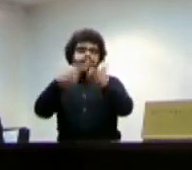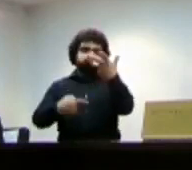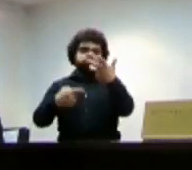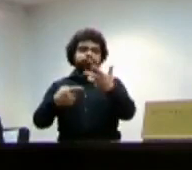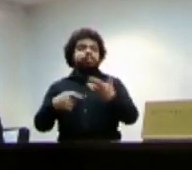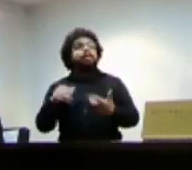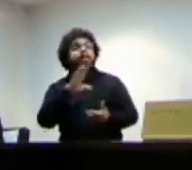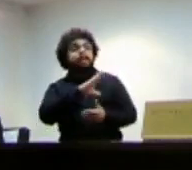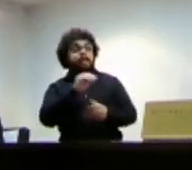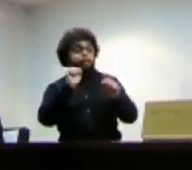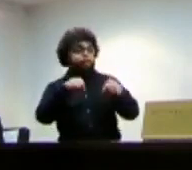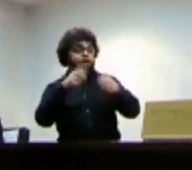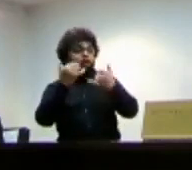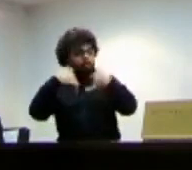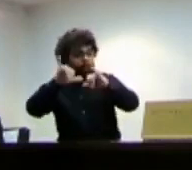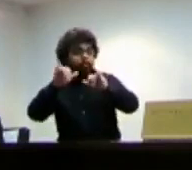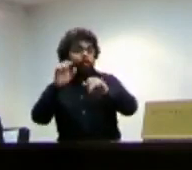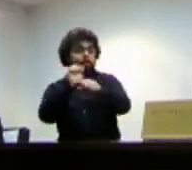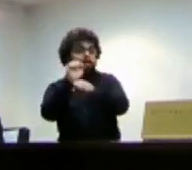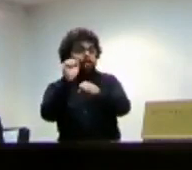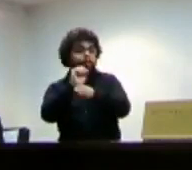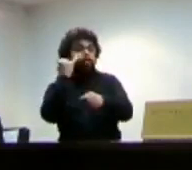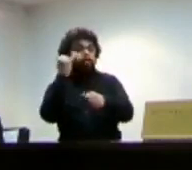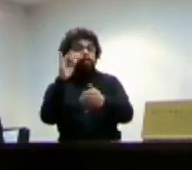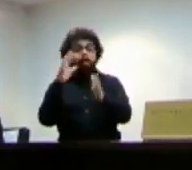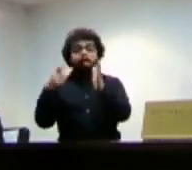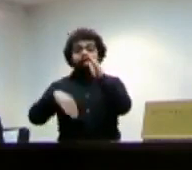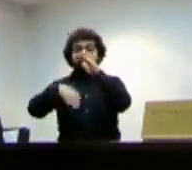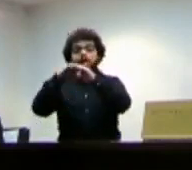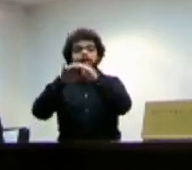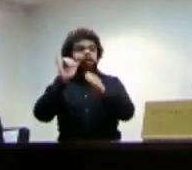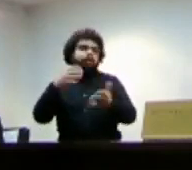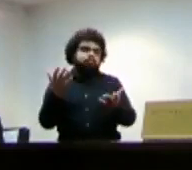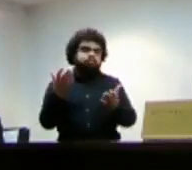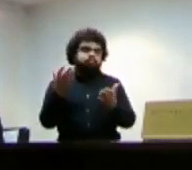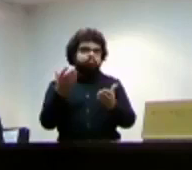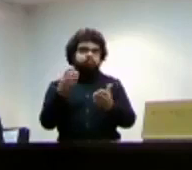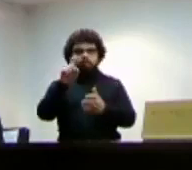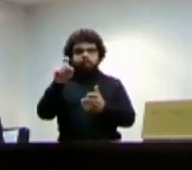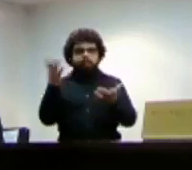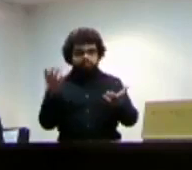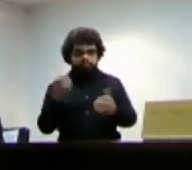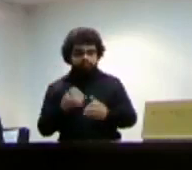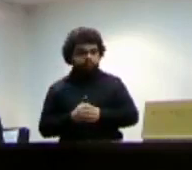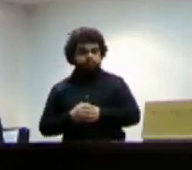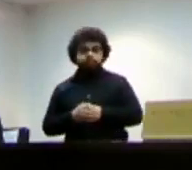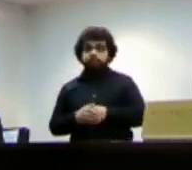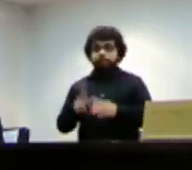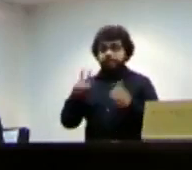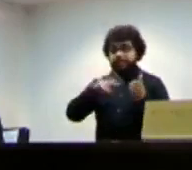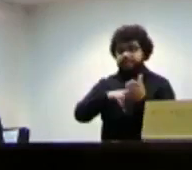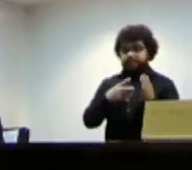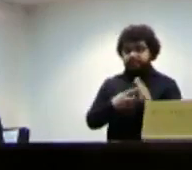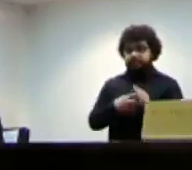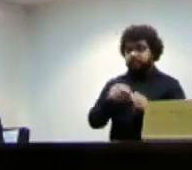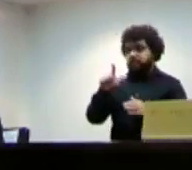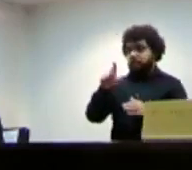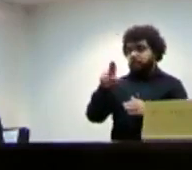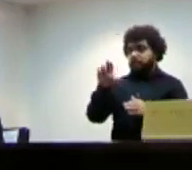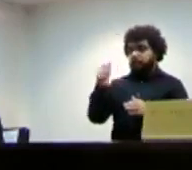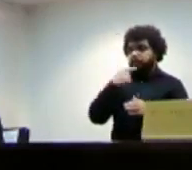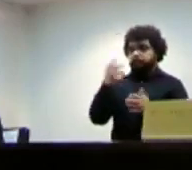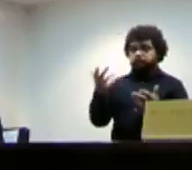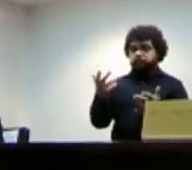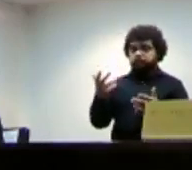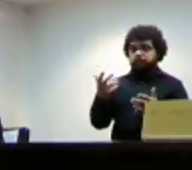capacidad. Lo que quiere decir que si Luma le dice al país, los gerenciales de Luma que están yendo por todos lados a hablar,